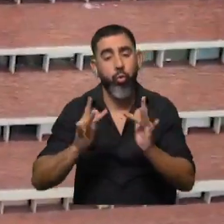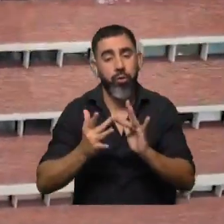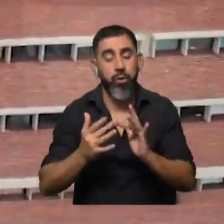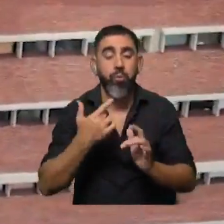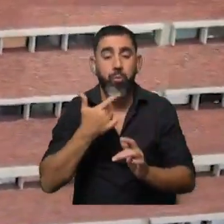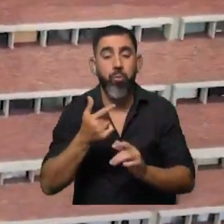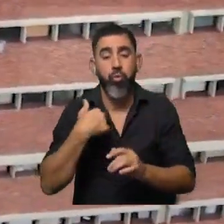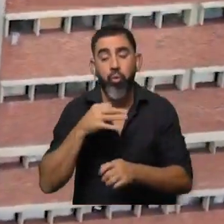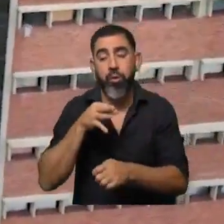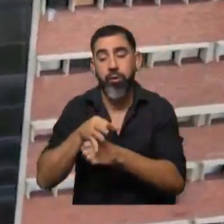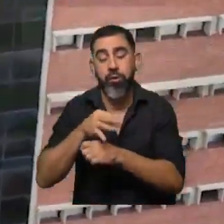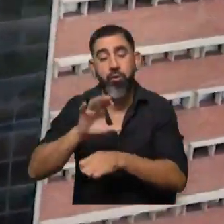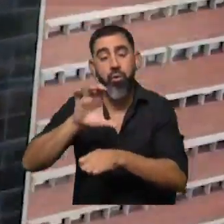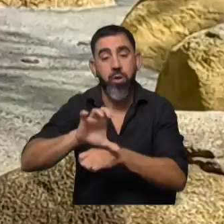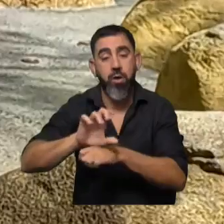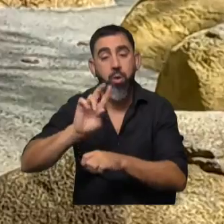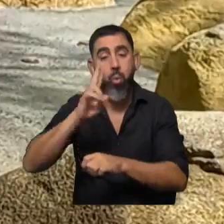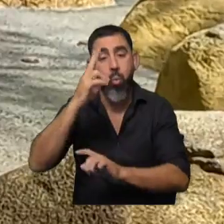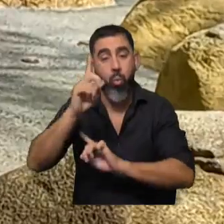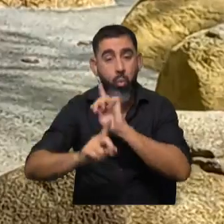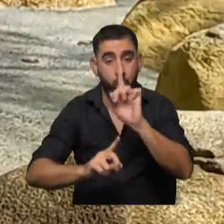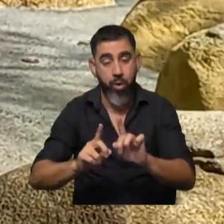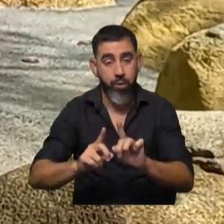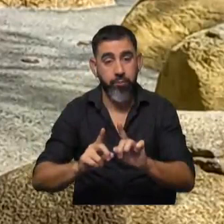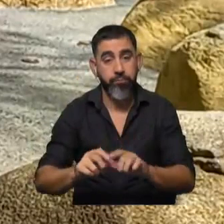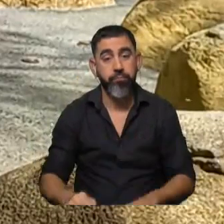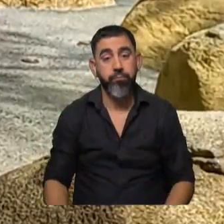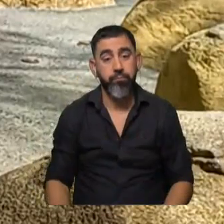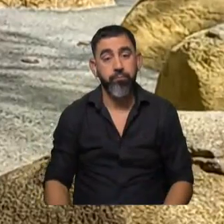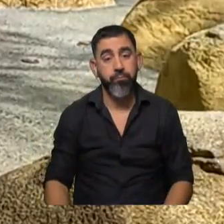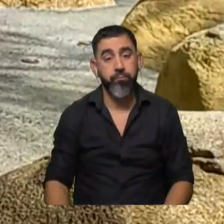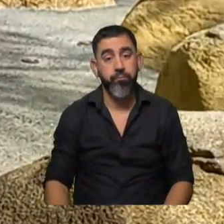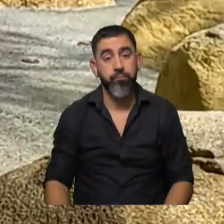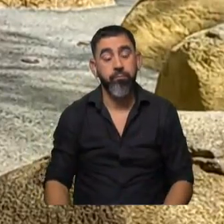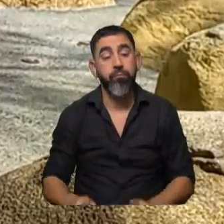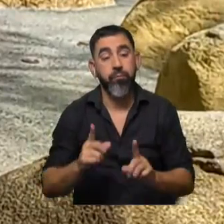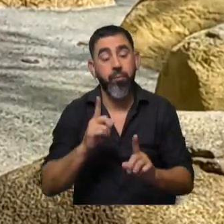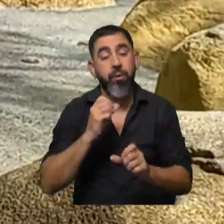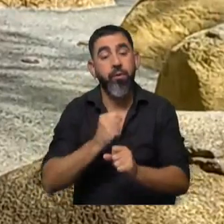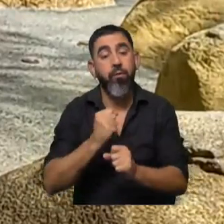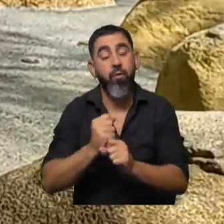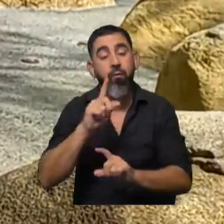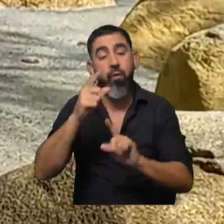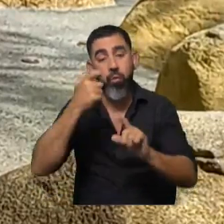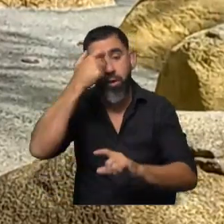doy clases a veces en Uruguay y yo tengo un cargo en la Facultad de Ciencia